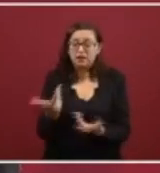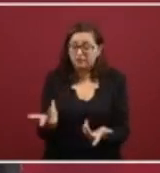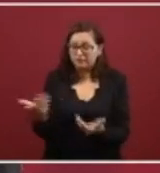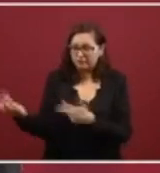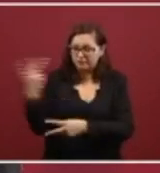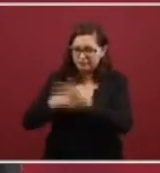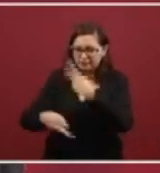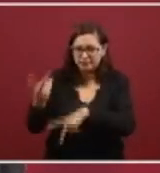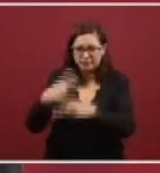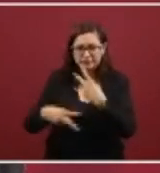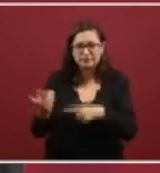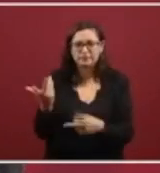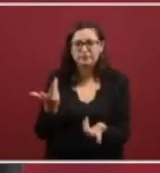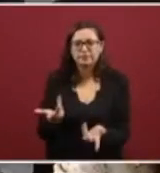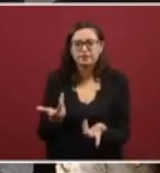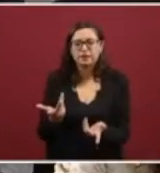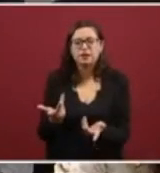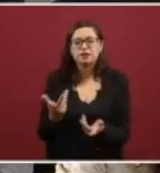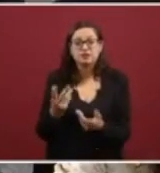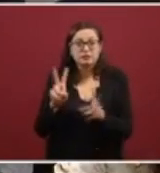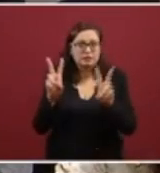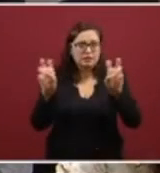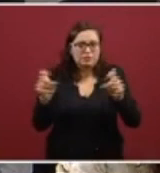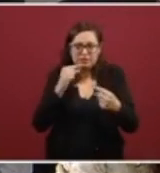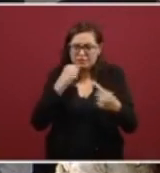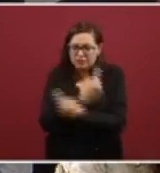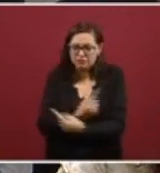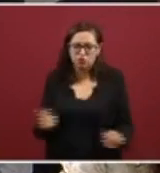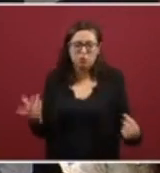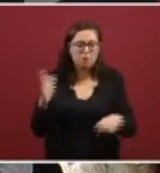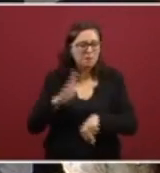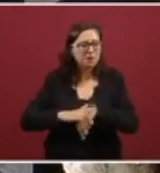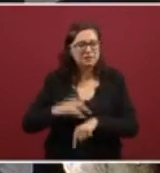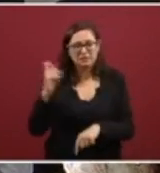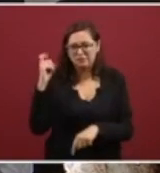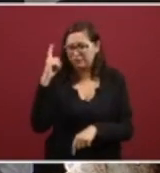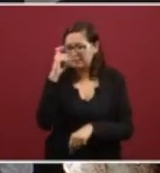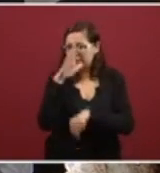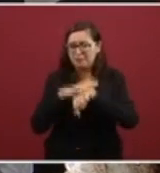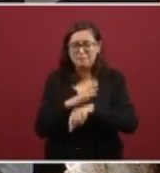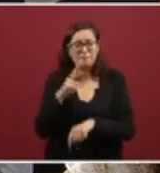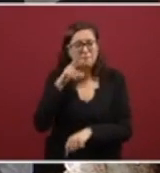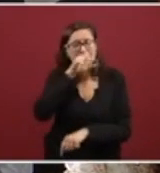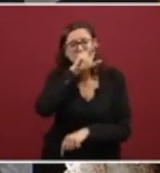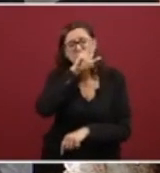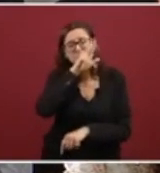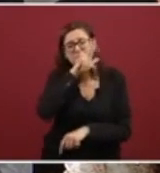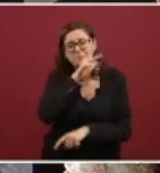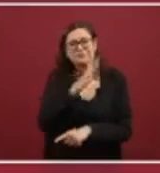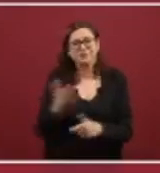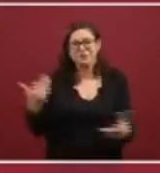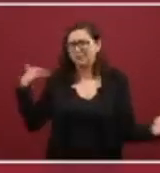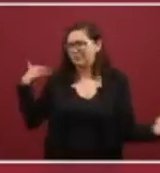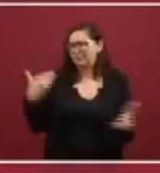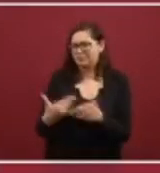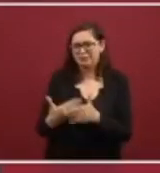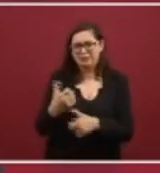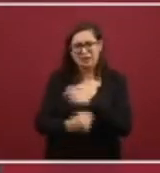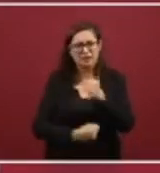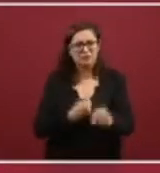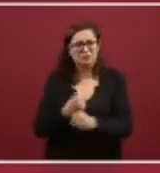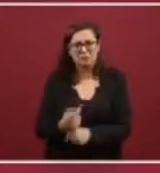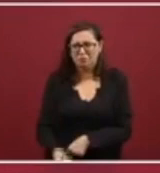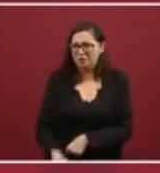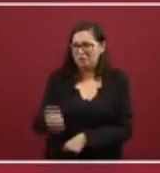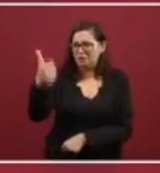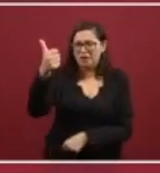porque este tema de los menores que te decía yo es uno de los temas más preocupantes de lo que hayamos vivido en los últimos años. Eso no había ocurrido